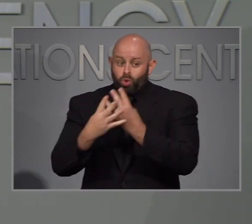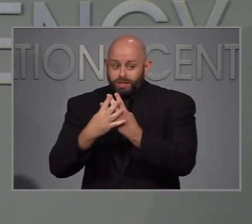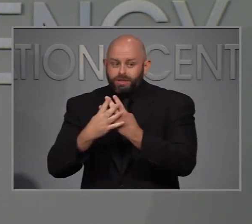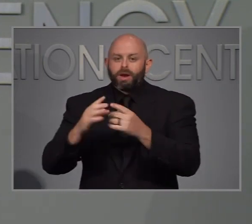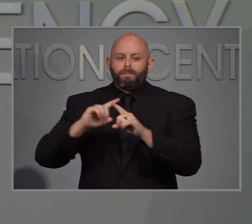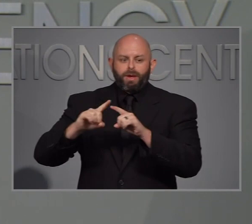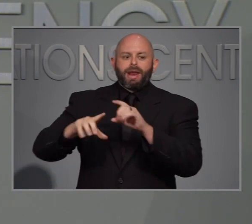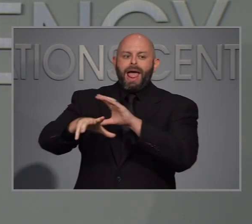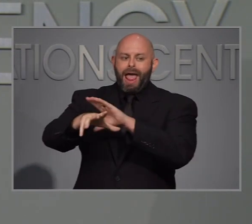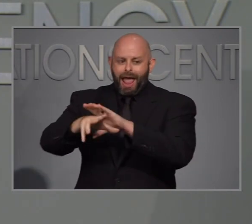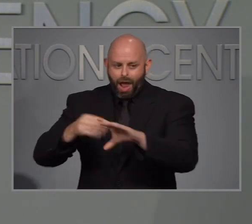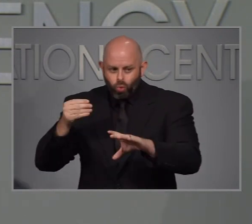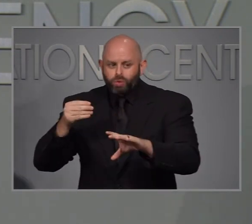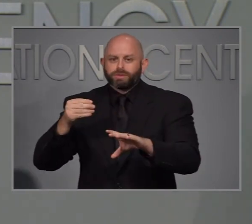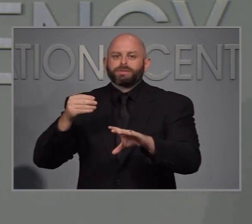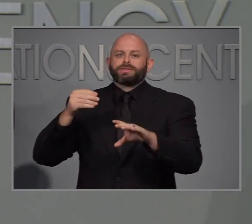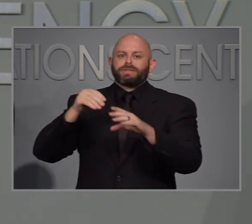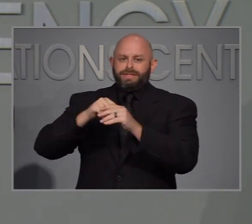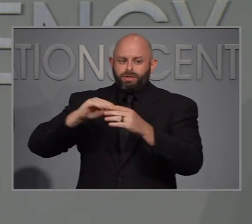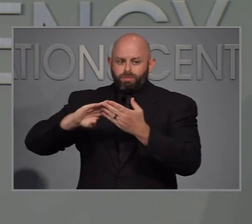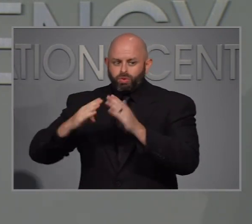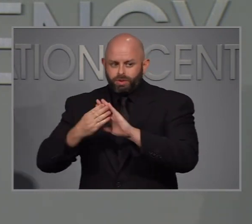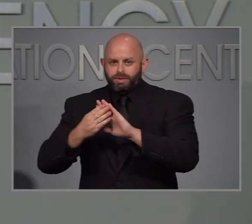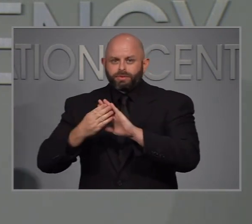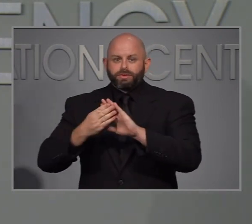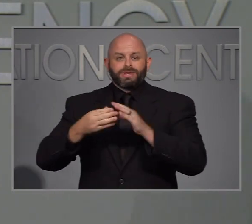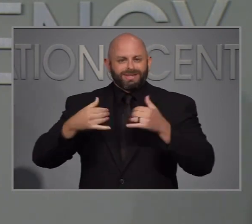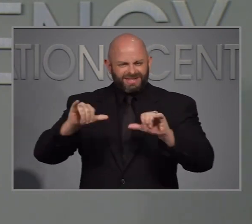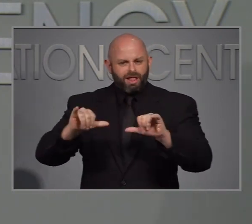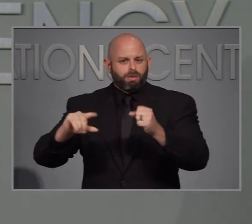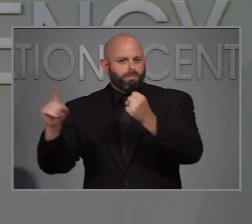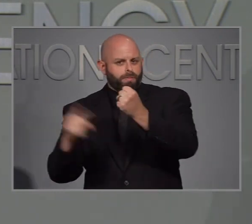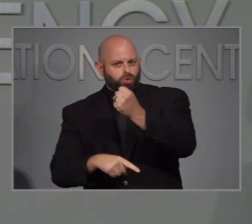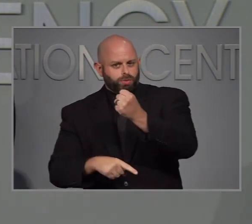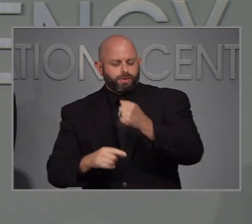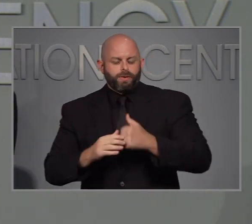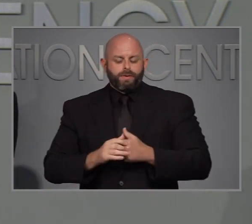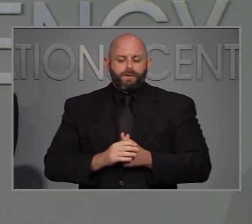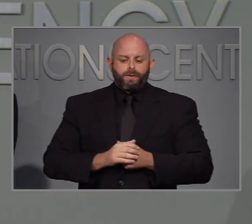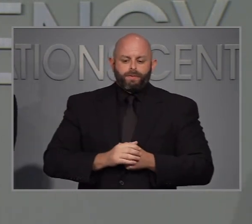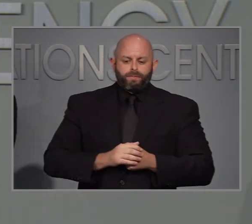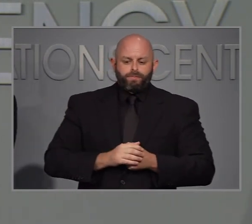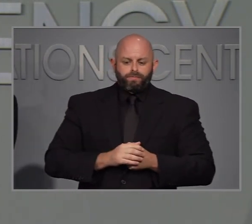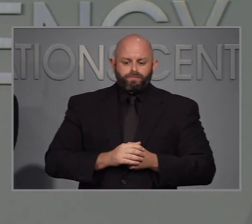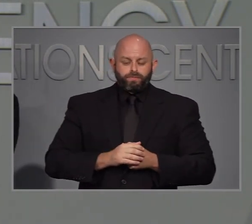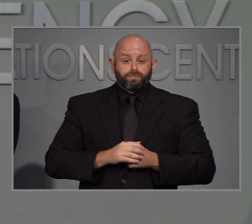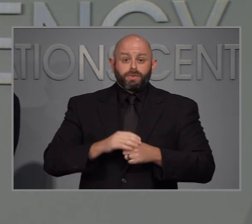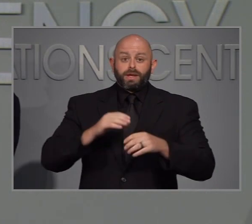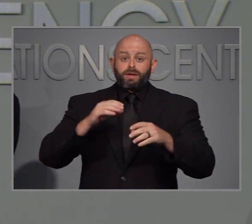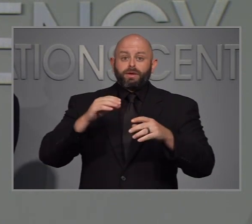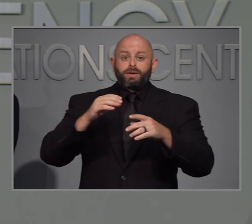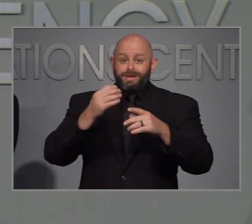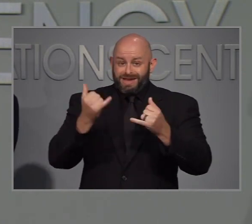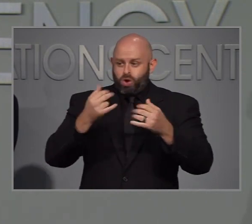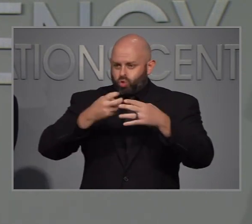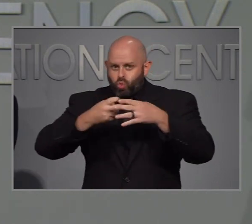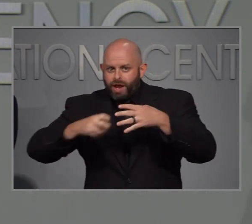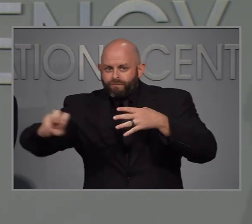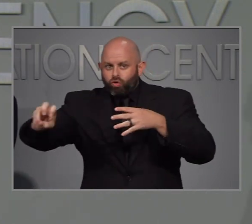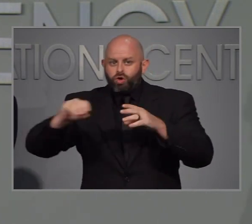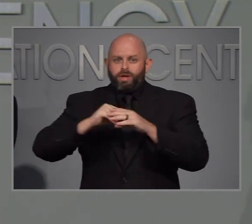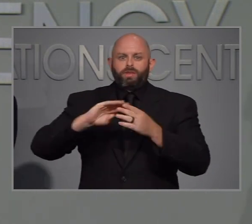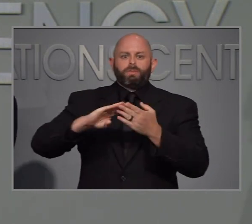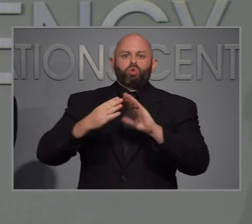de confinamiento y esto ha sido vigilado por el Departamento de Correcciones. Y están sido transferidos a